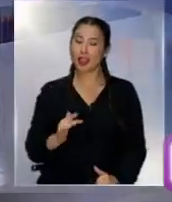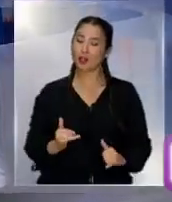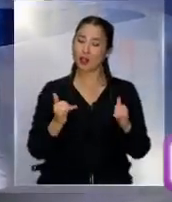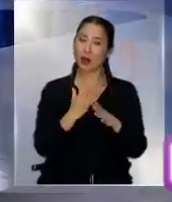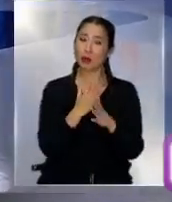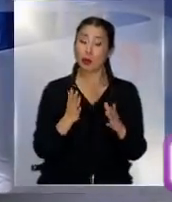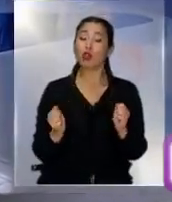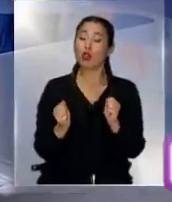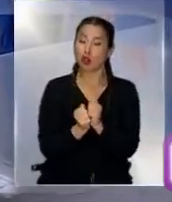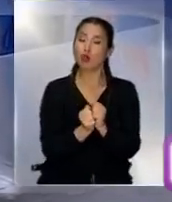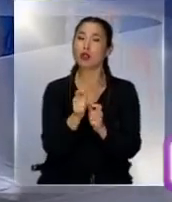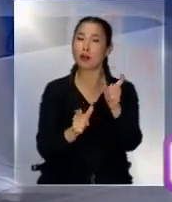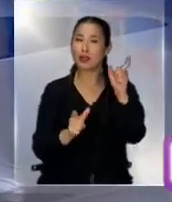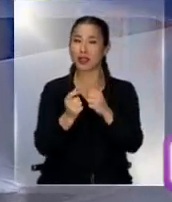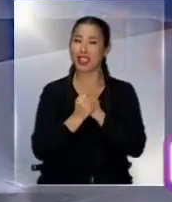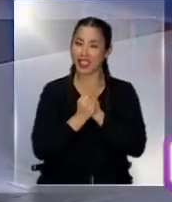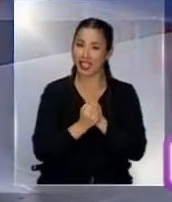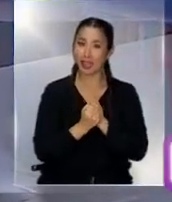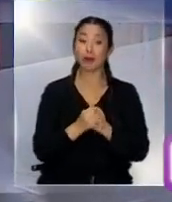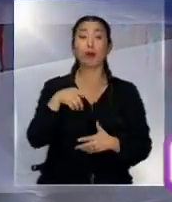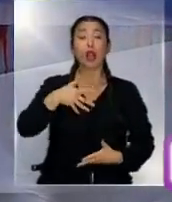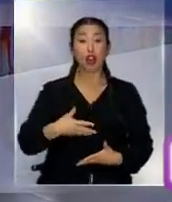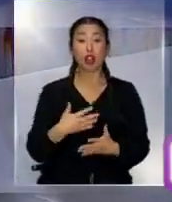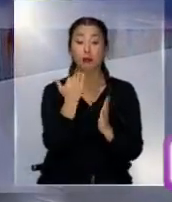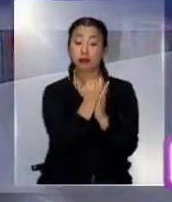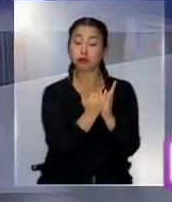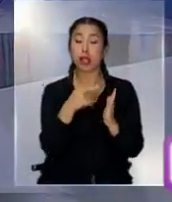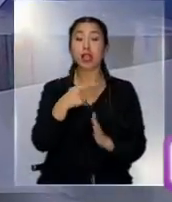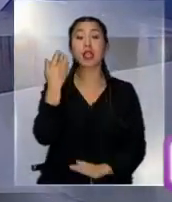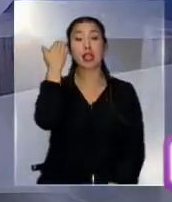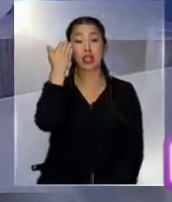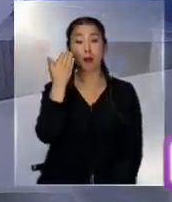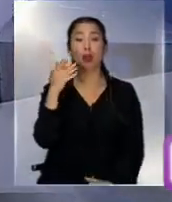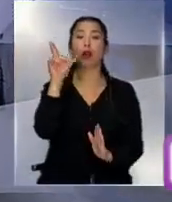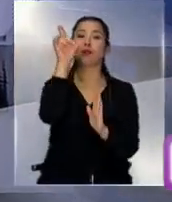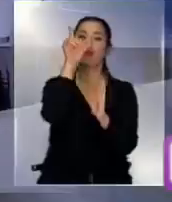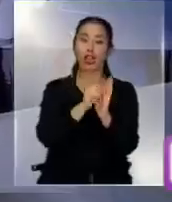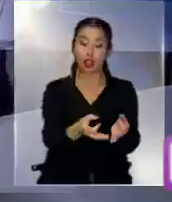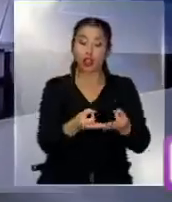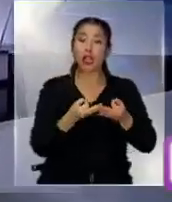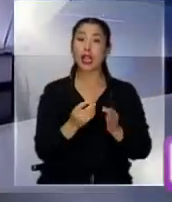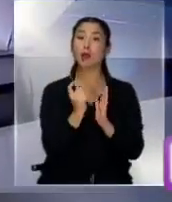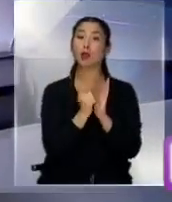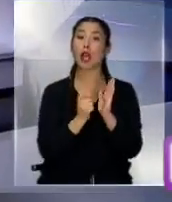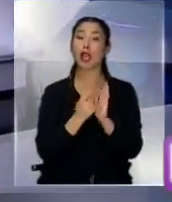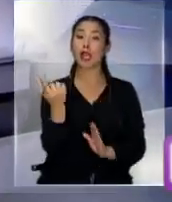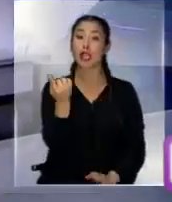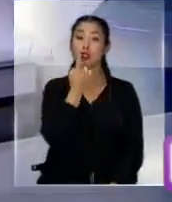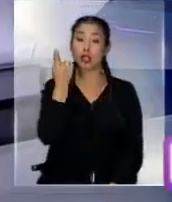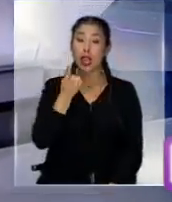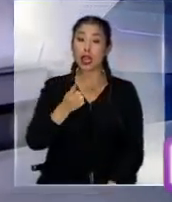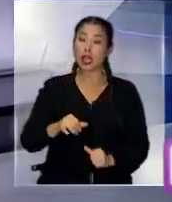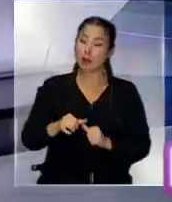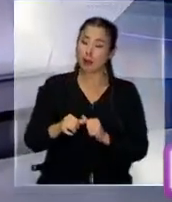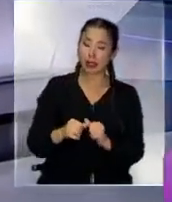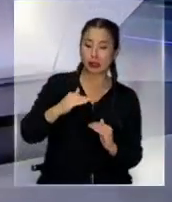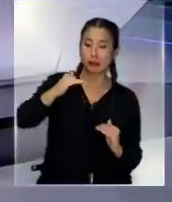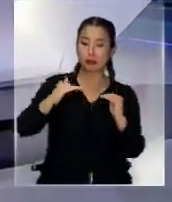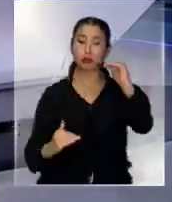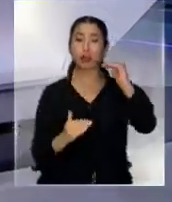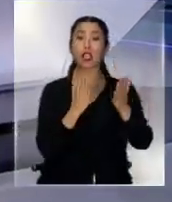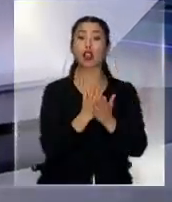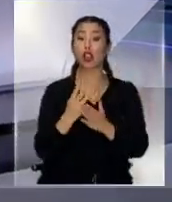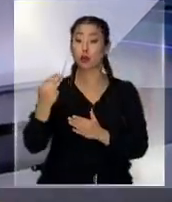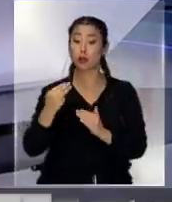muy bien junto a sus seres queridos. Por ahora, la agenda de este día, porque con una caída en el total de puntajes nacionales y la permanente brecha entre